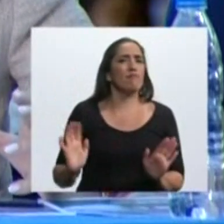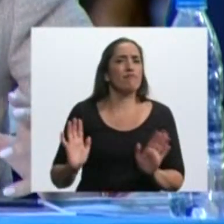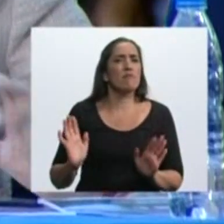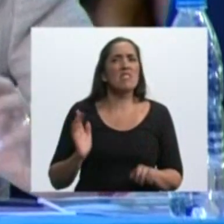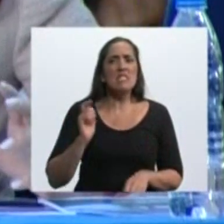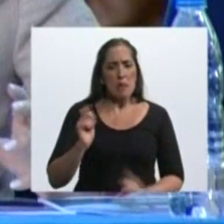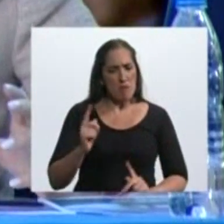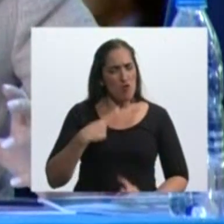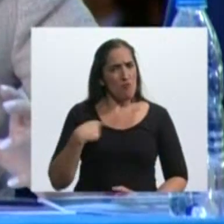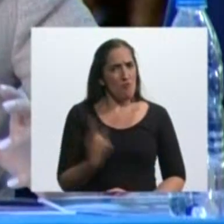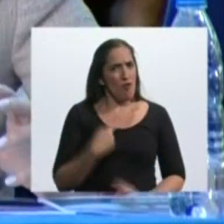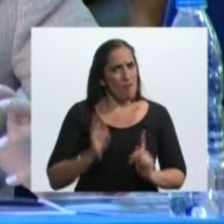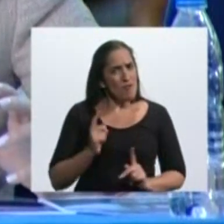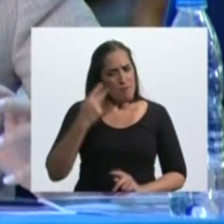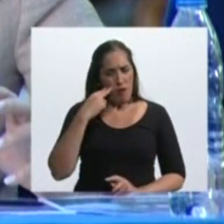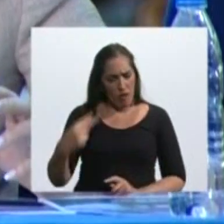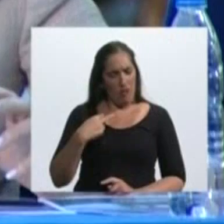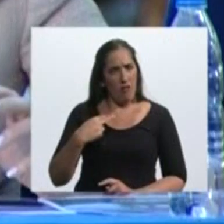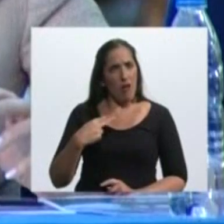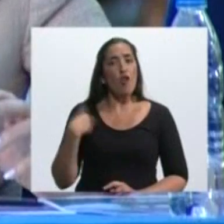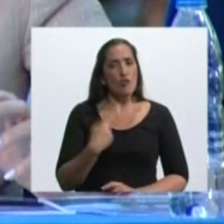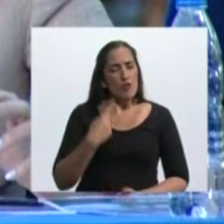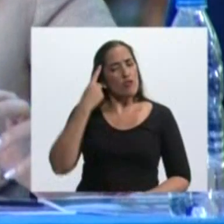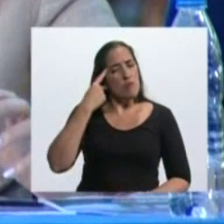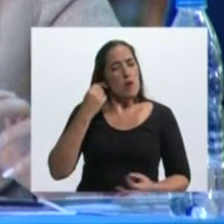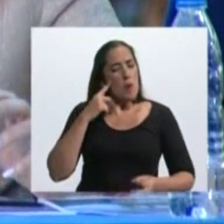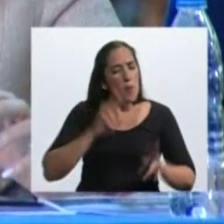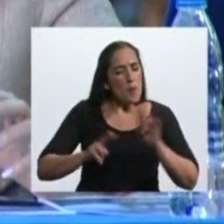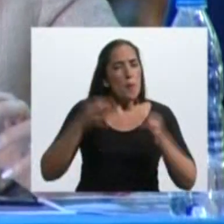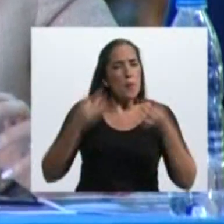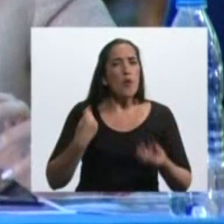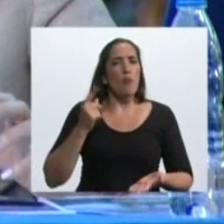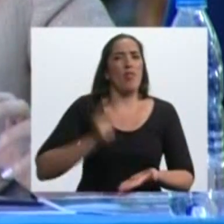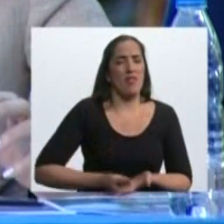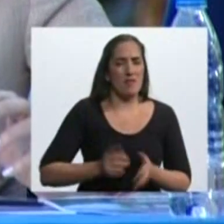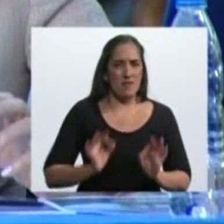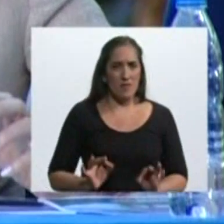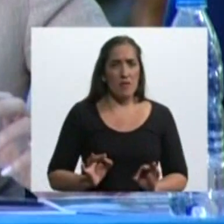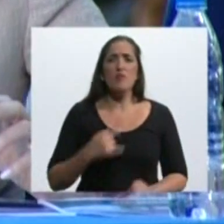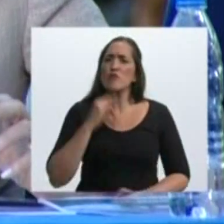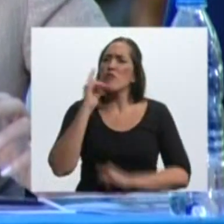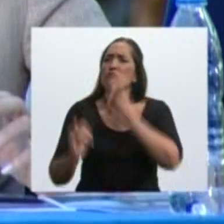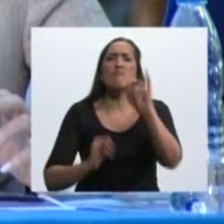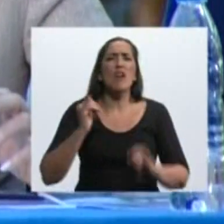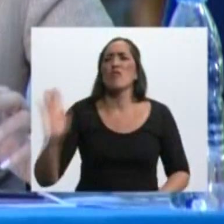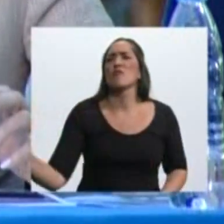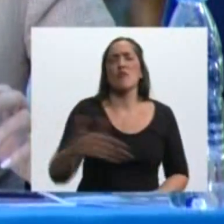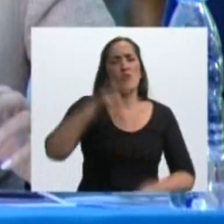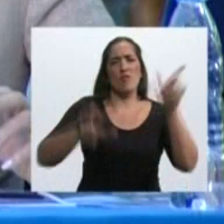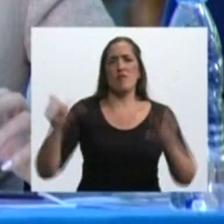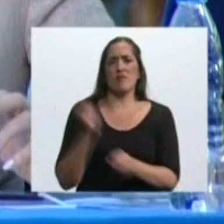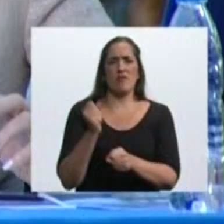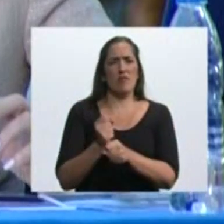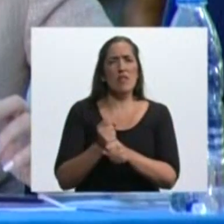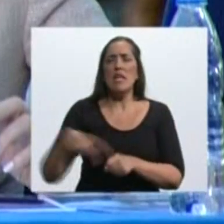nosotros y las hemos decidido nosotros. Por eso yo le decía a los trabajadores de todo el sector público que